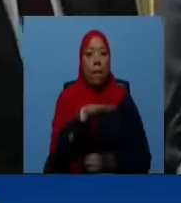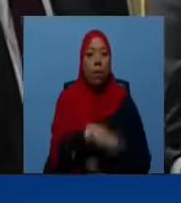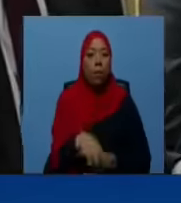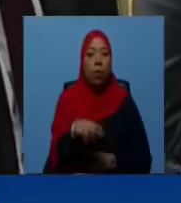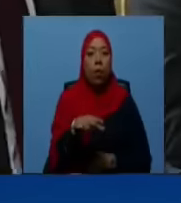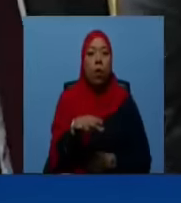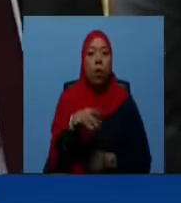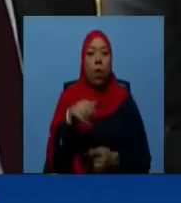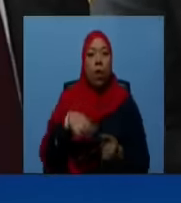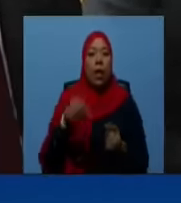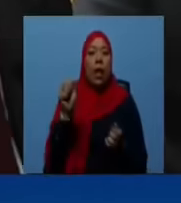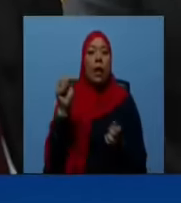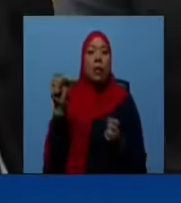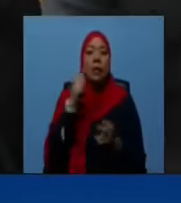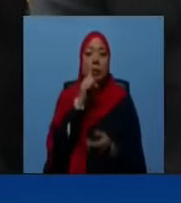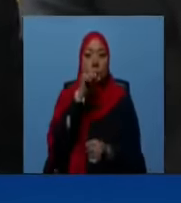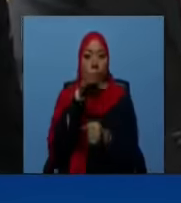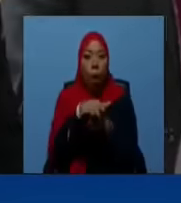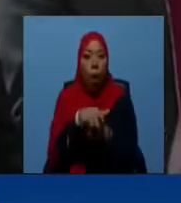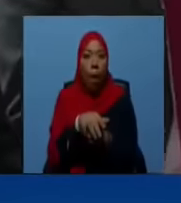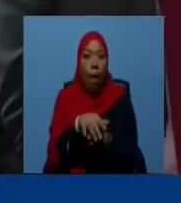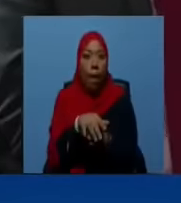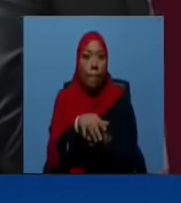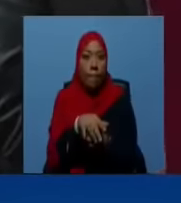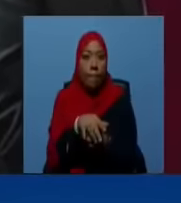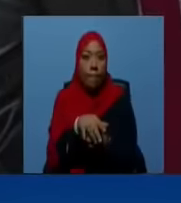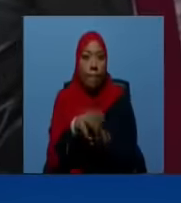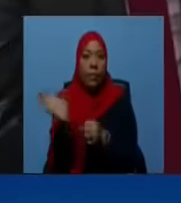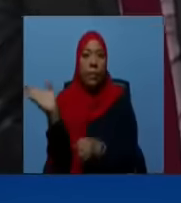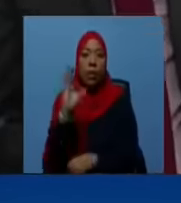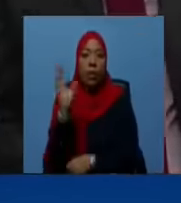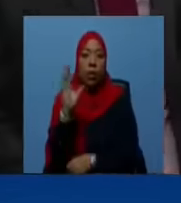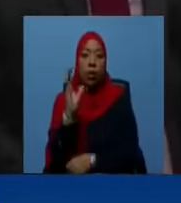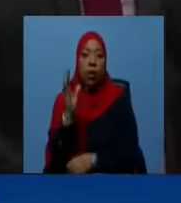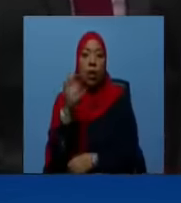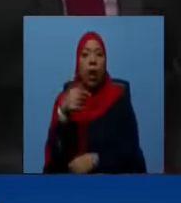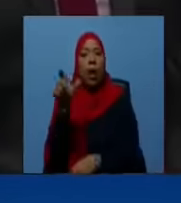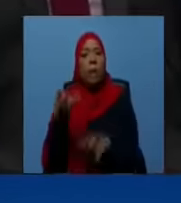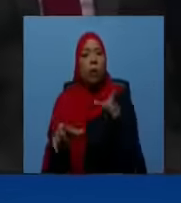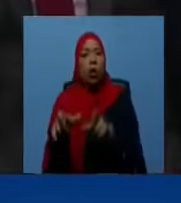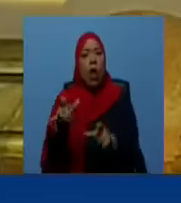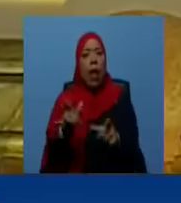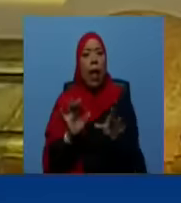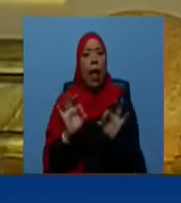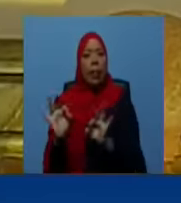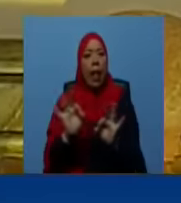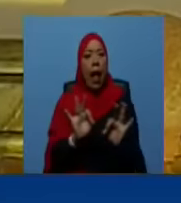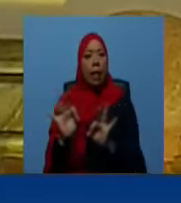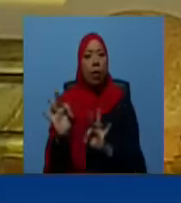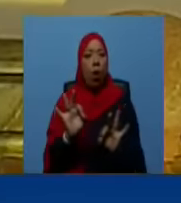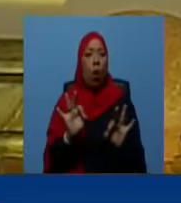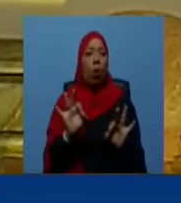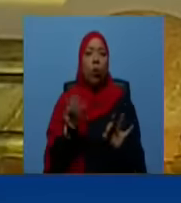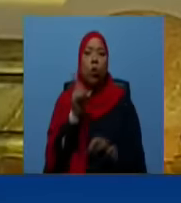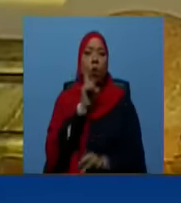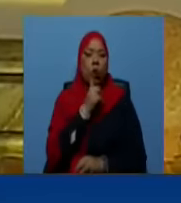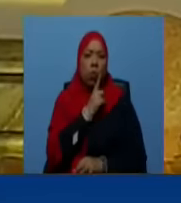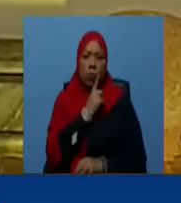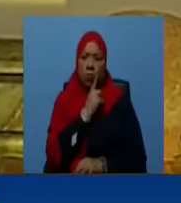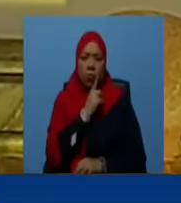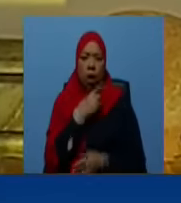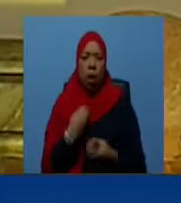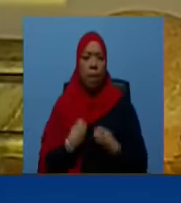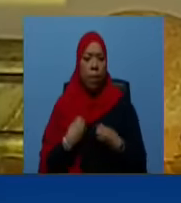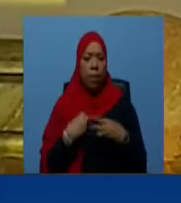Oliari. Había una cuenta de alguien que fue actor en Venezuela. No voy a nombrarlo, él vive en